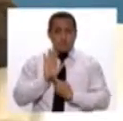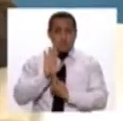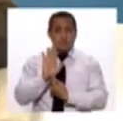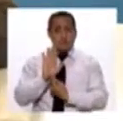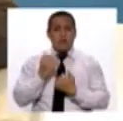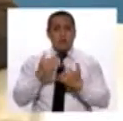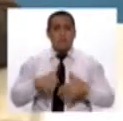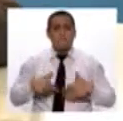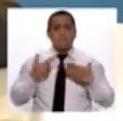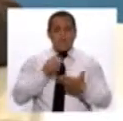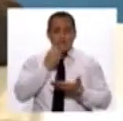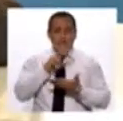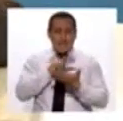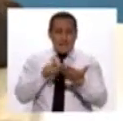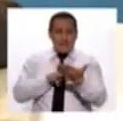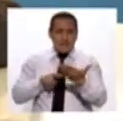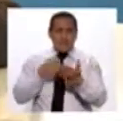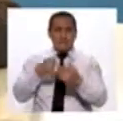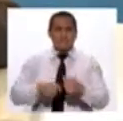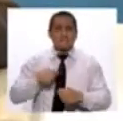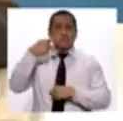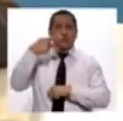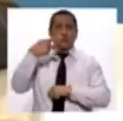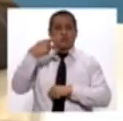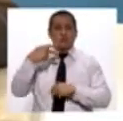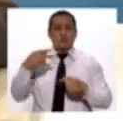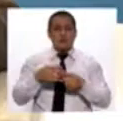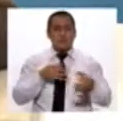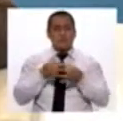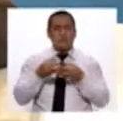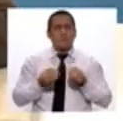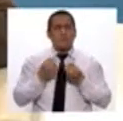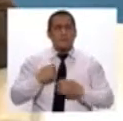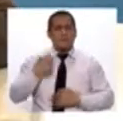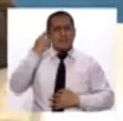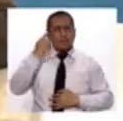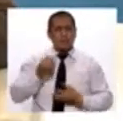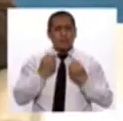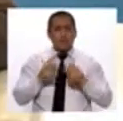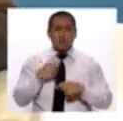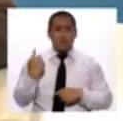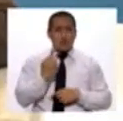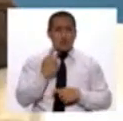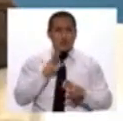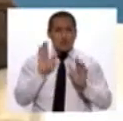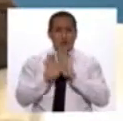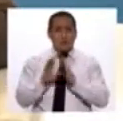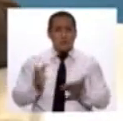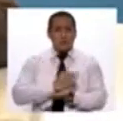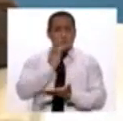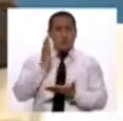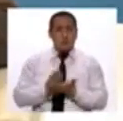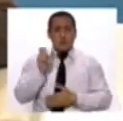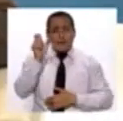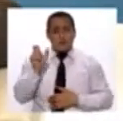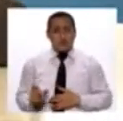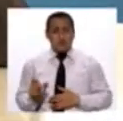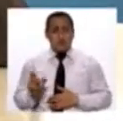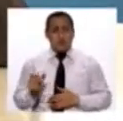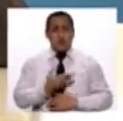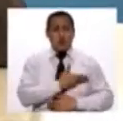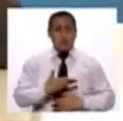poniendo, pueda pronunciarse en segunda instancia sobre ello. ¿Por qué hago esta reflexión? Porque no todo conflicto que tenga un